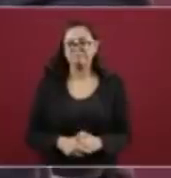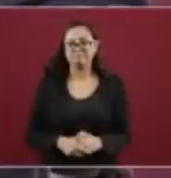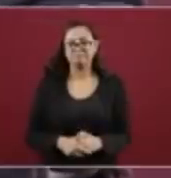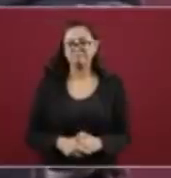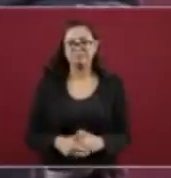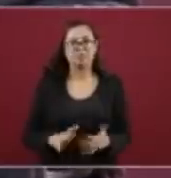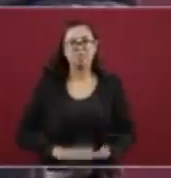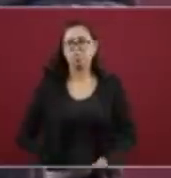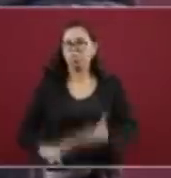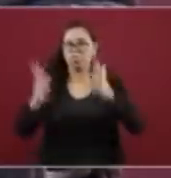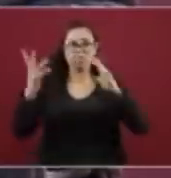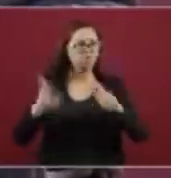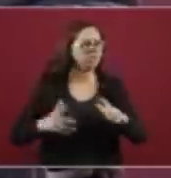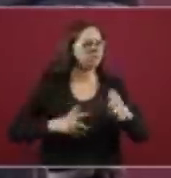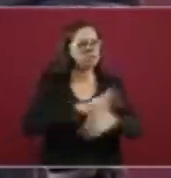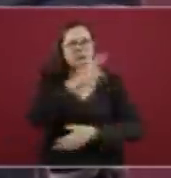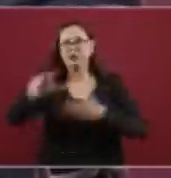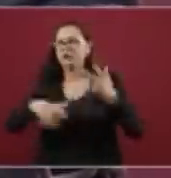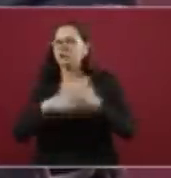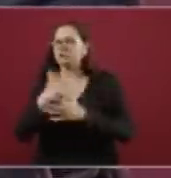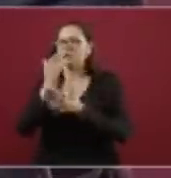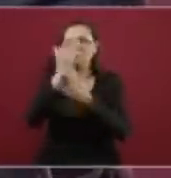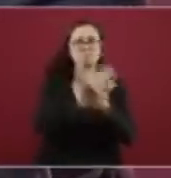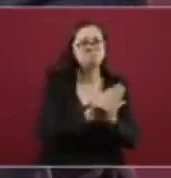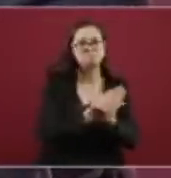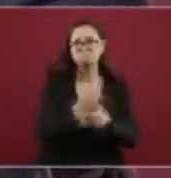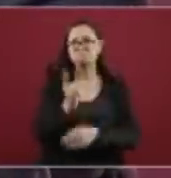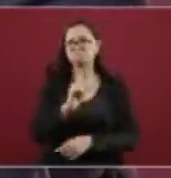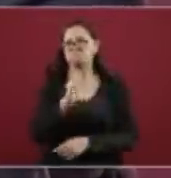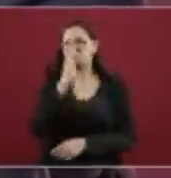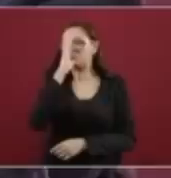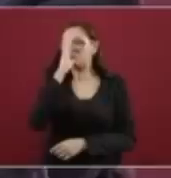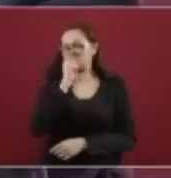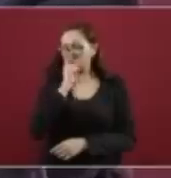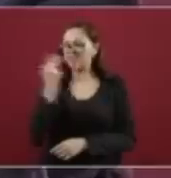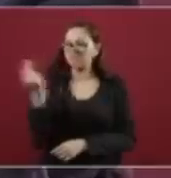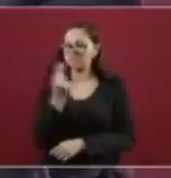detener la violencia. Entonces,